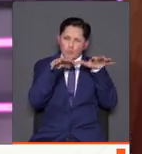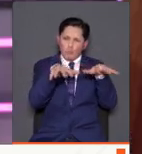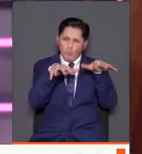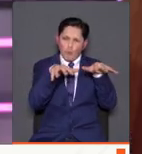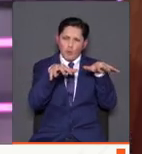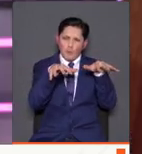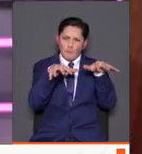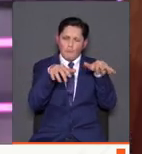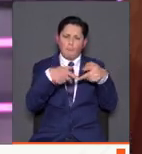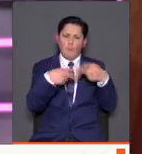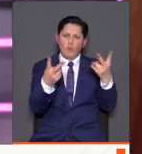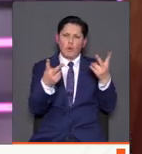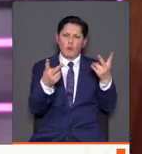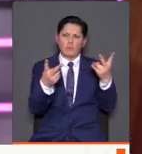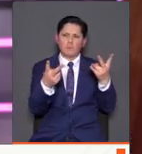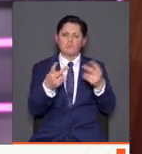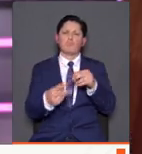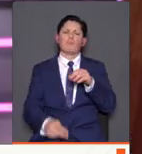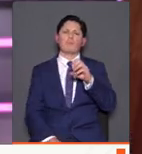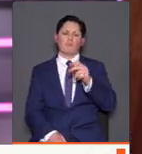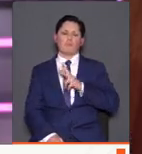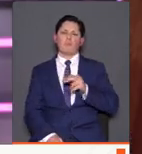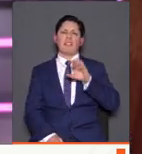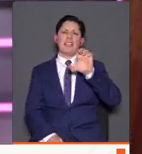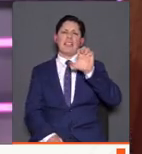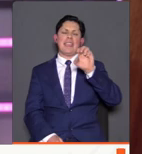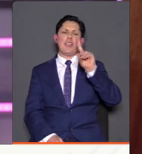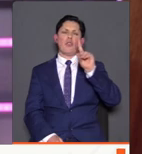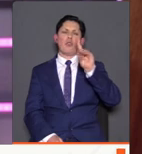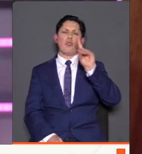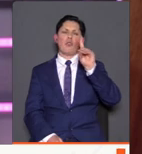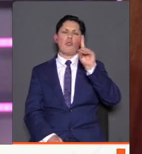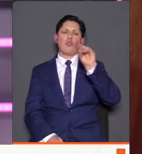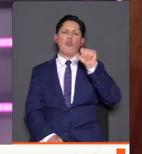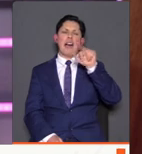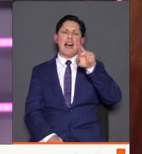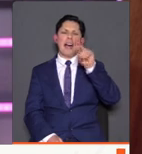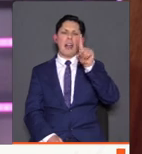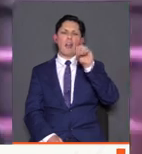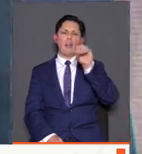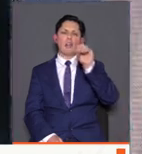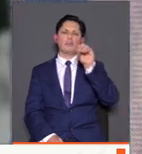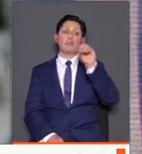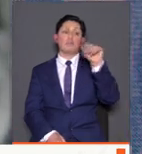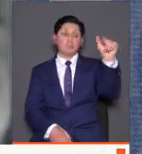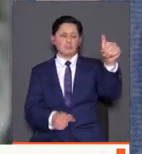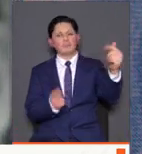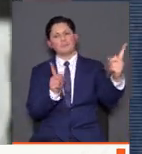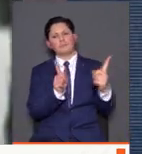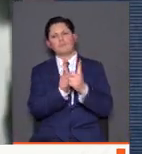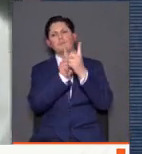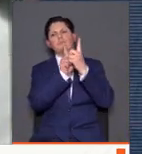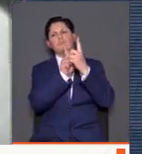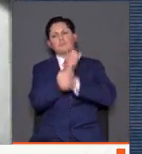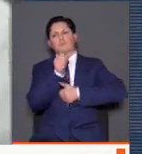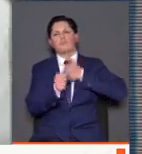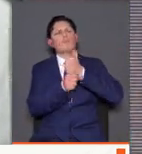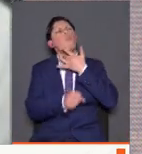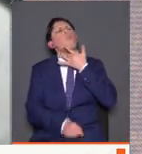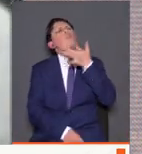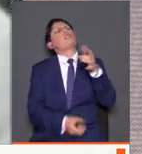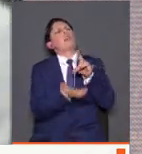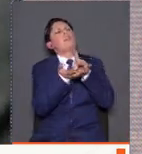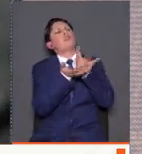al director del canal, don Eduardo Tirone Arce, en ese tiempo a retomarme en la novena semana. ¿Por qué me echó usted, don